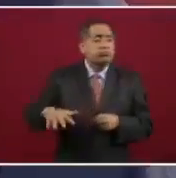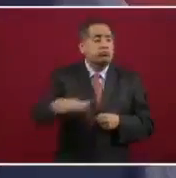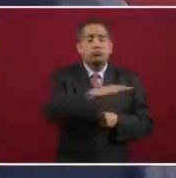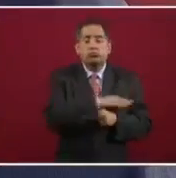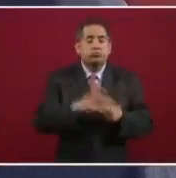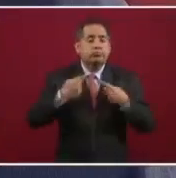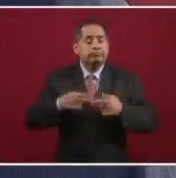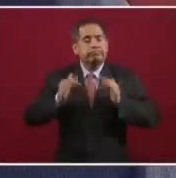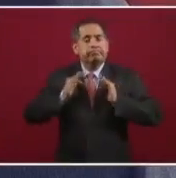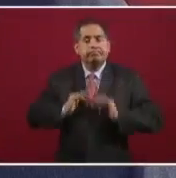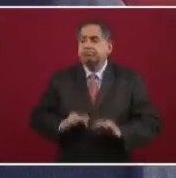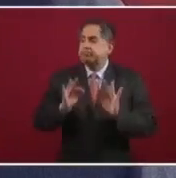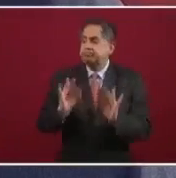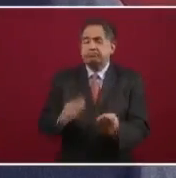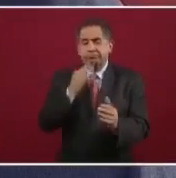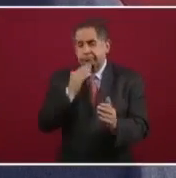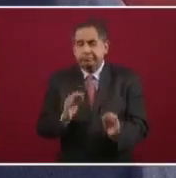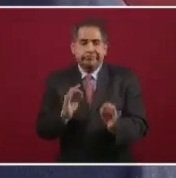pública,